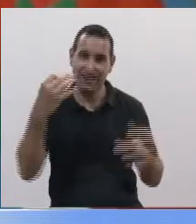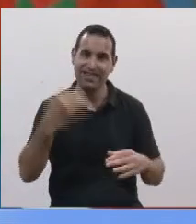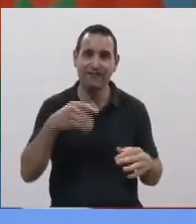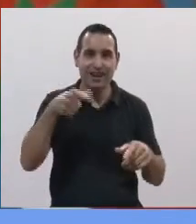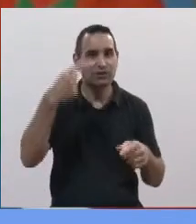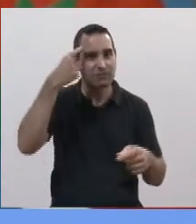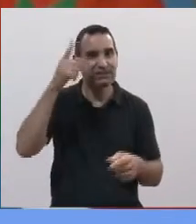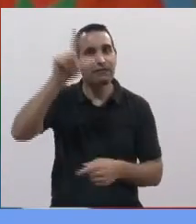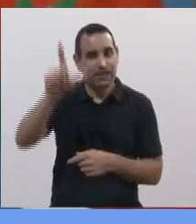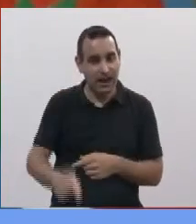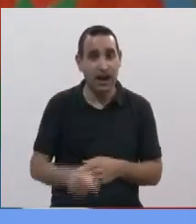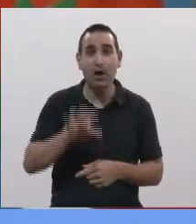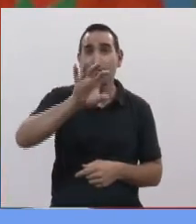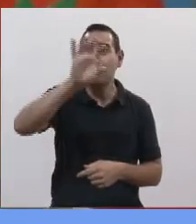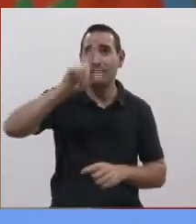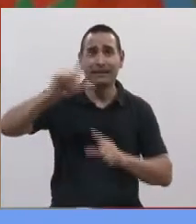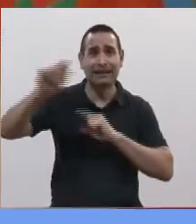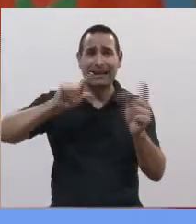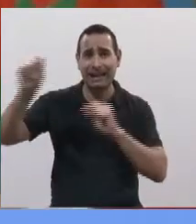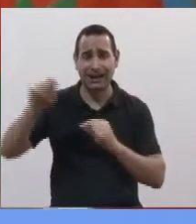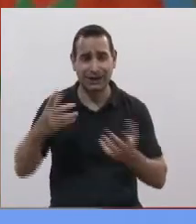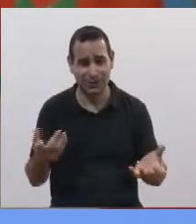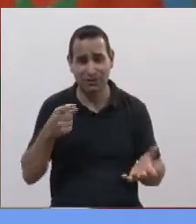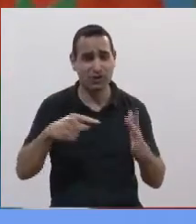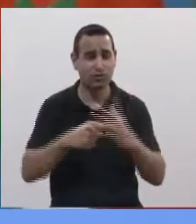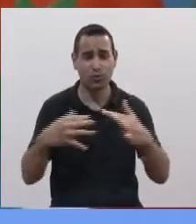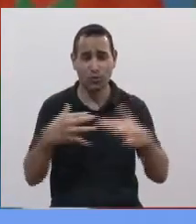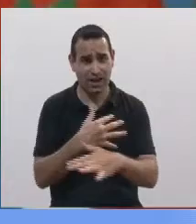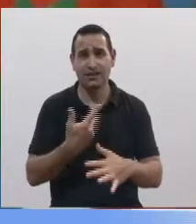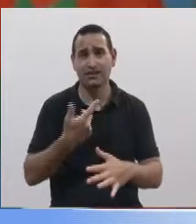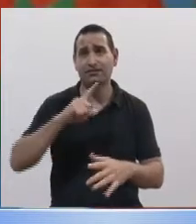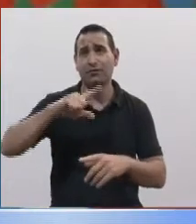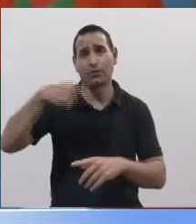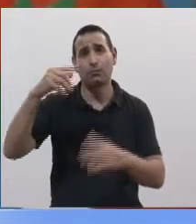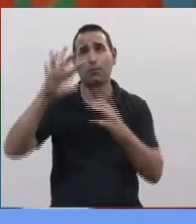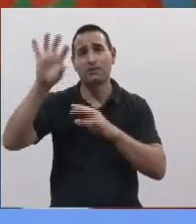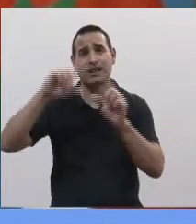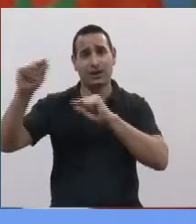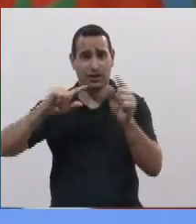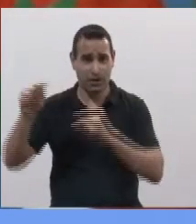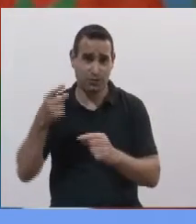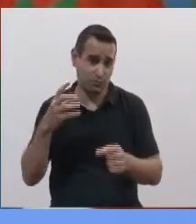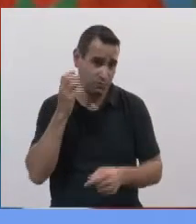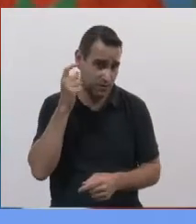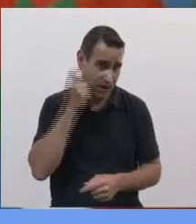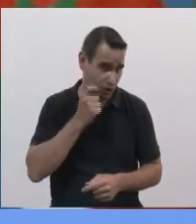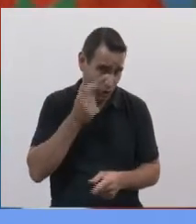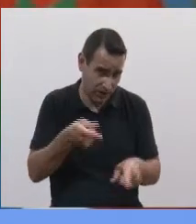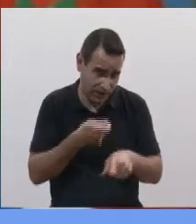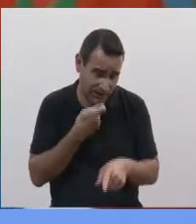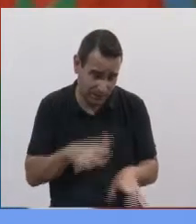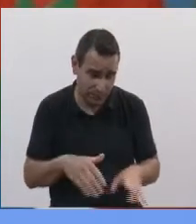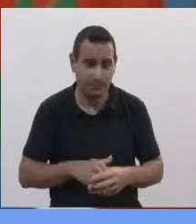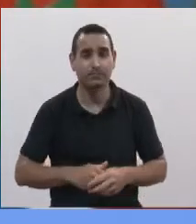en provincias que están tan alejadas de los centros urbanos como las nuestras. Tampoco hemos visto dentro